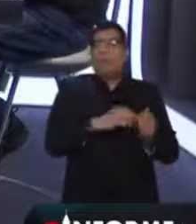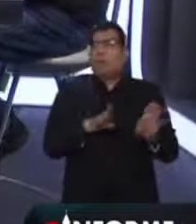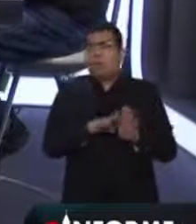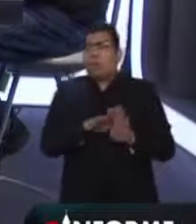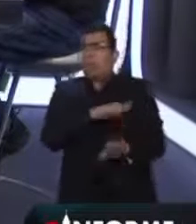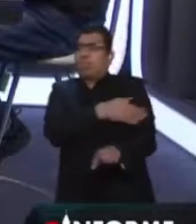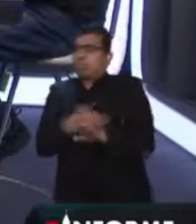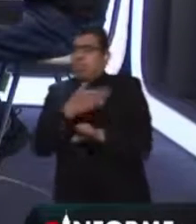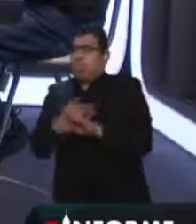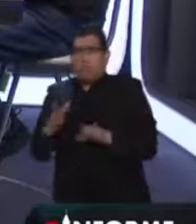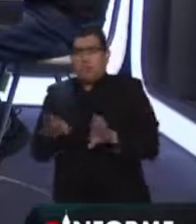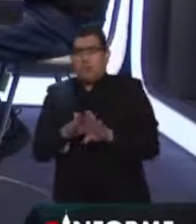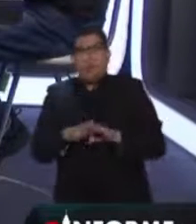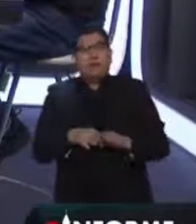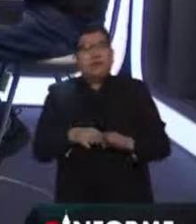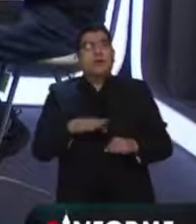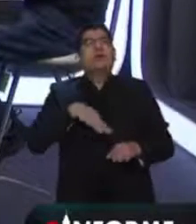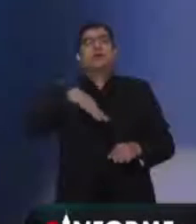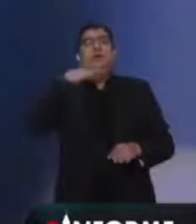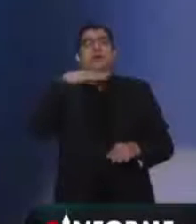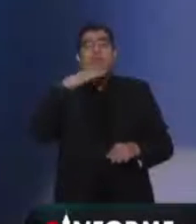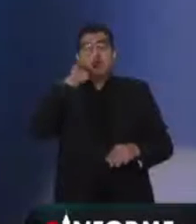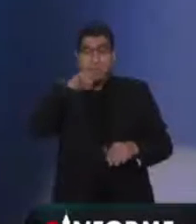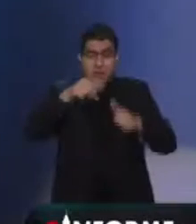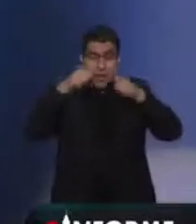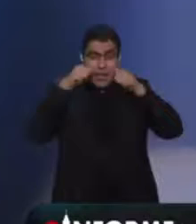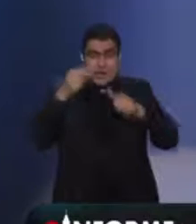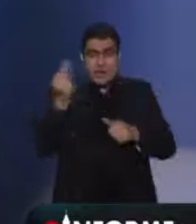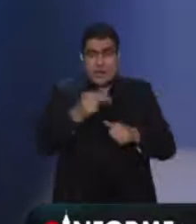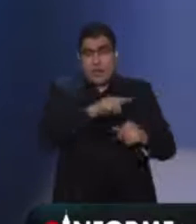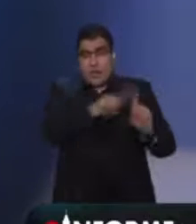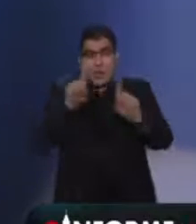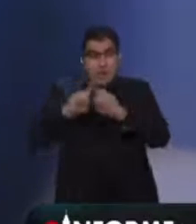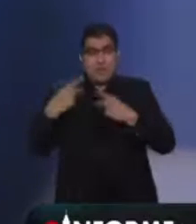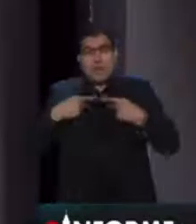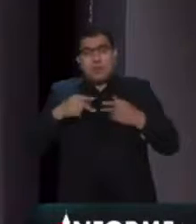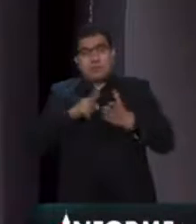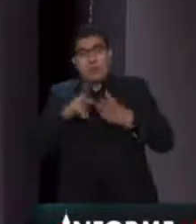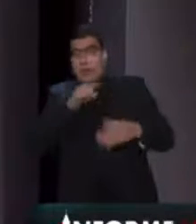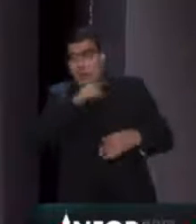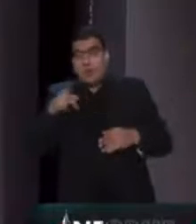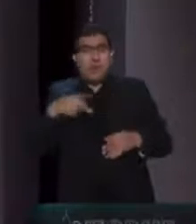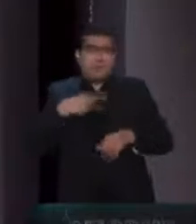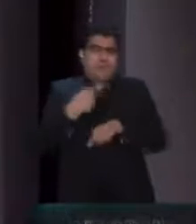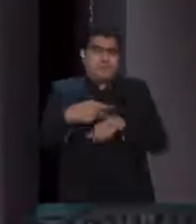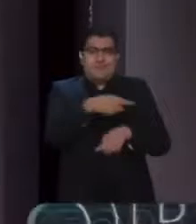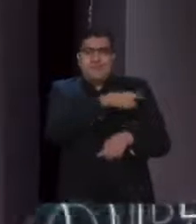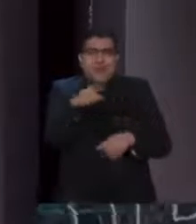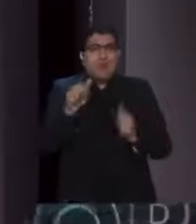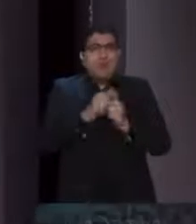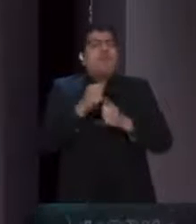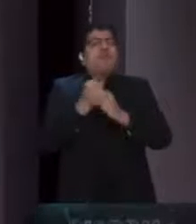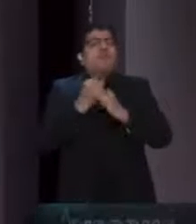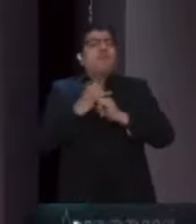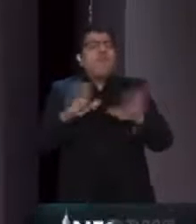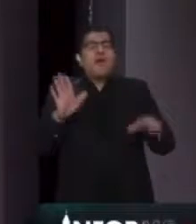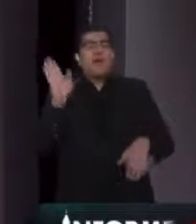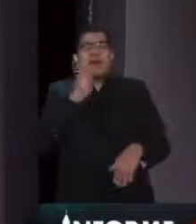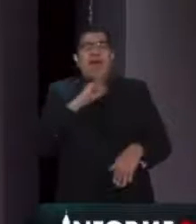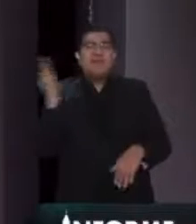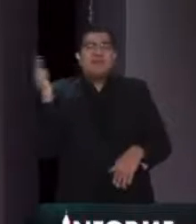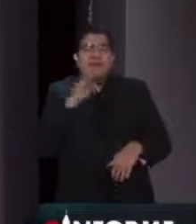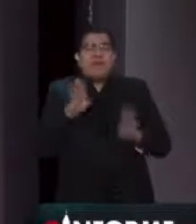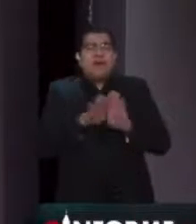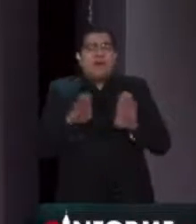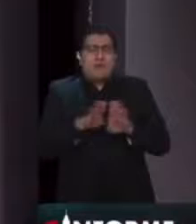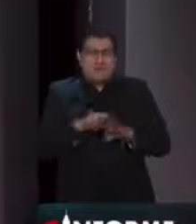¿no? Distraen, ¿no? Distraen la verdadera necesidad de algunos periodistas que sí están en riesgo a través de estas fake news que ya fueron ahí. Y es